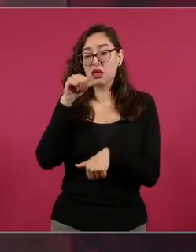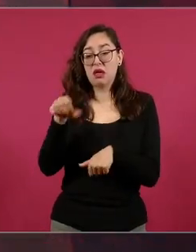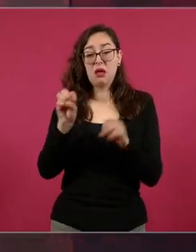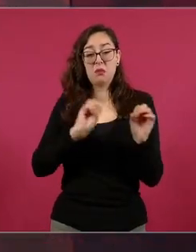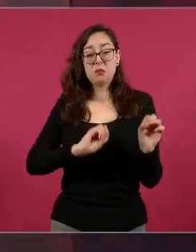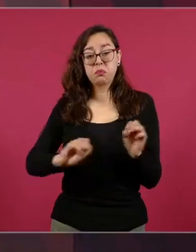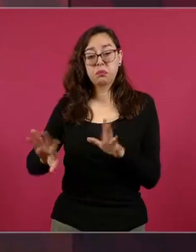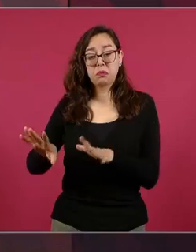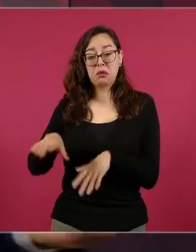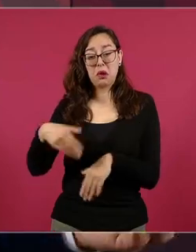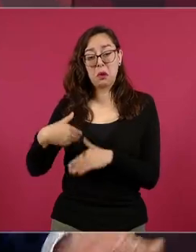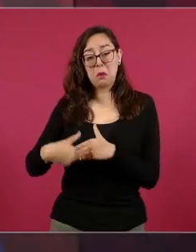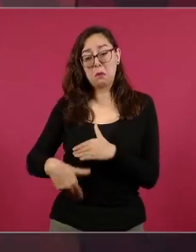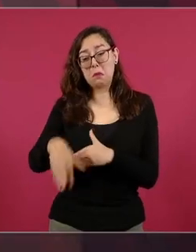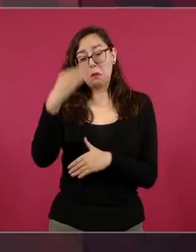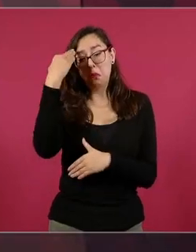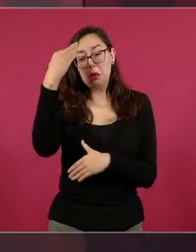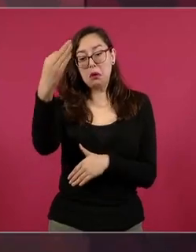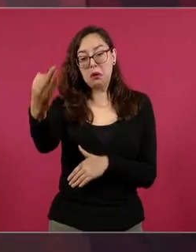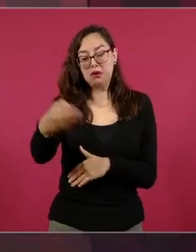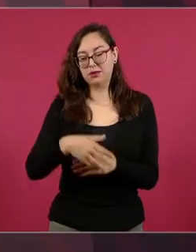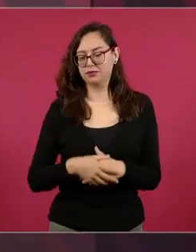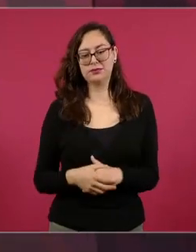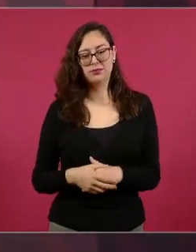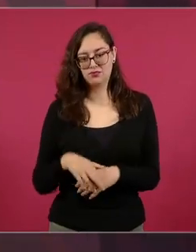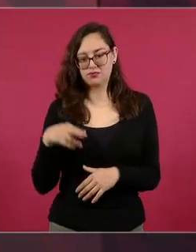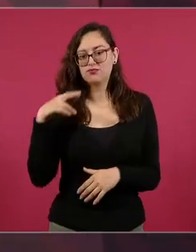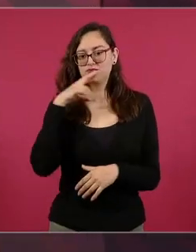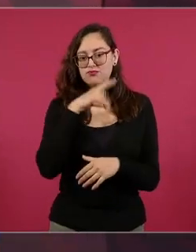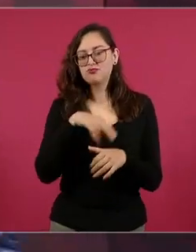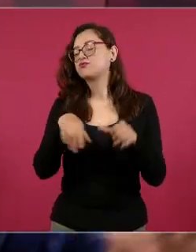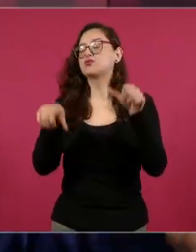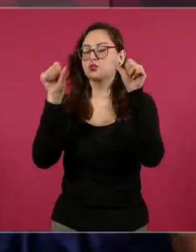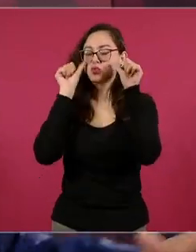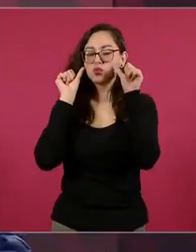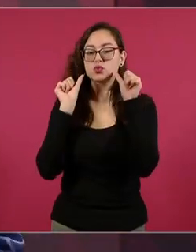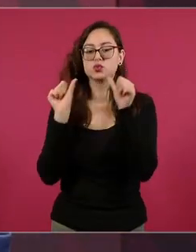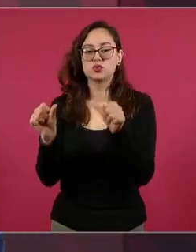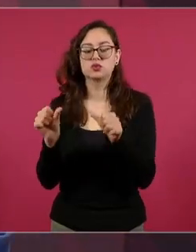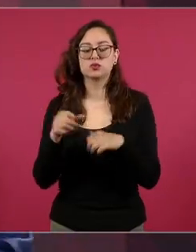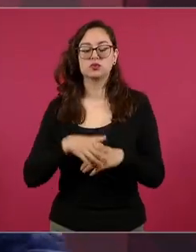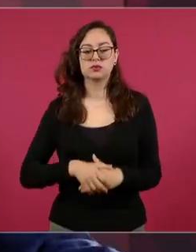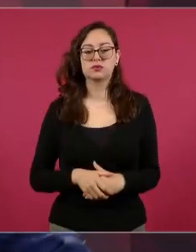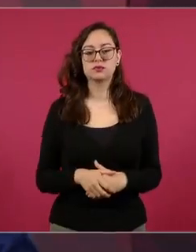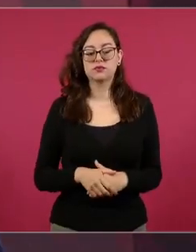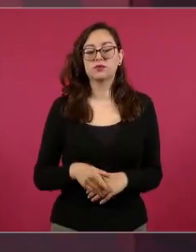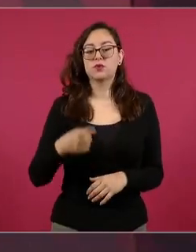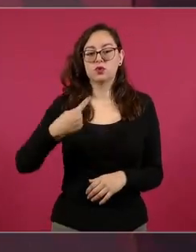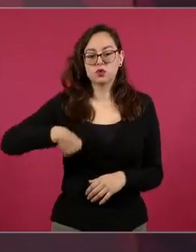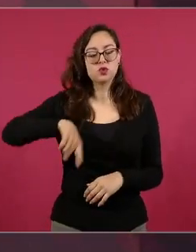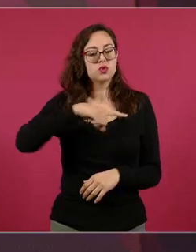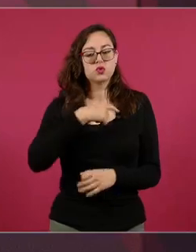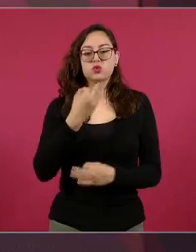no se les hace caso. En todos los asuntos estamos